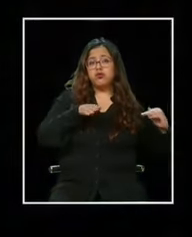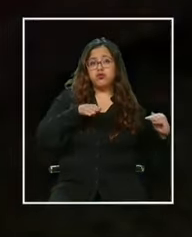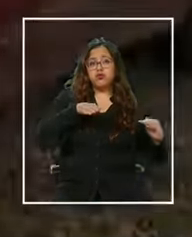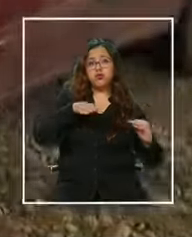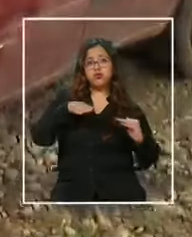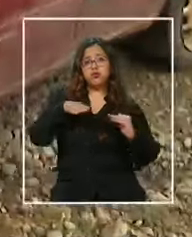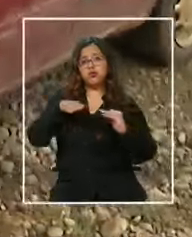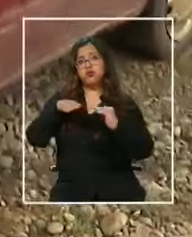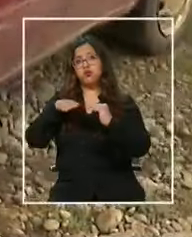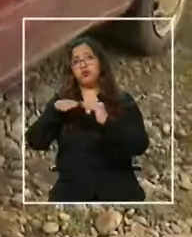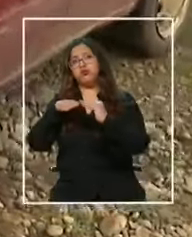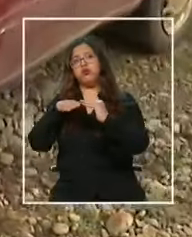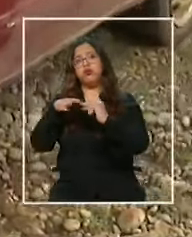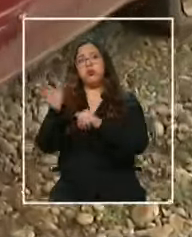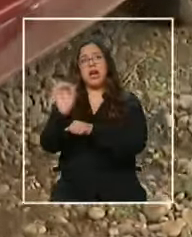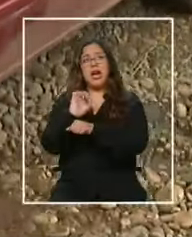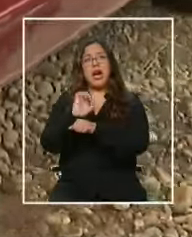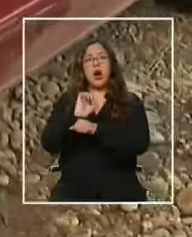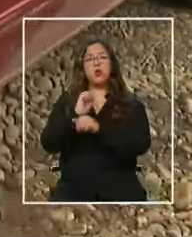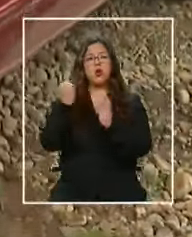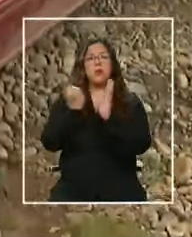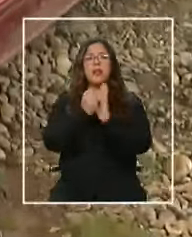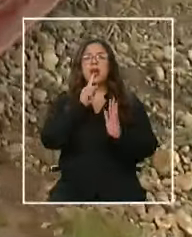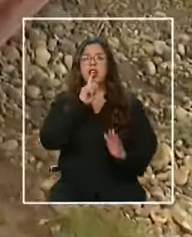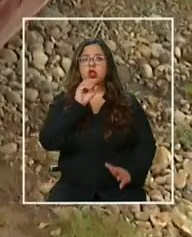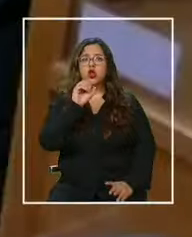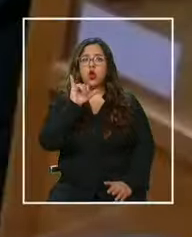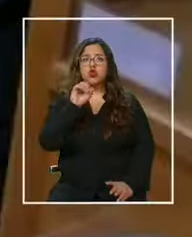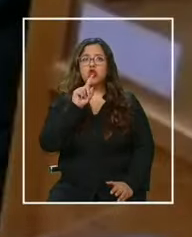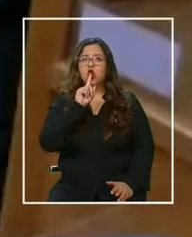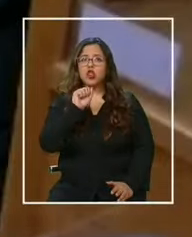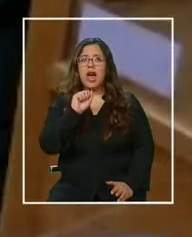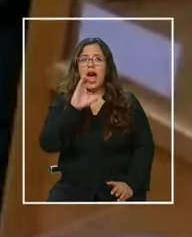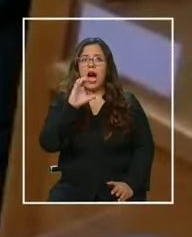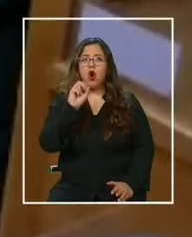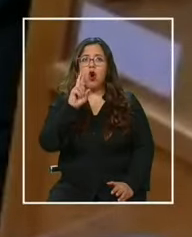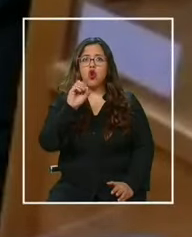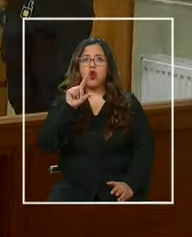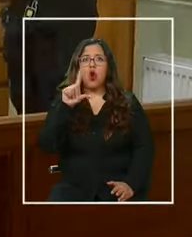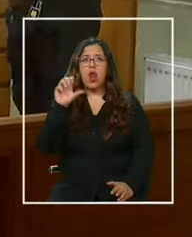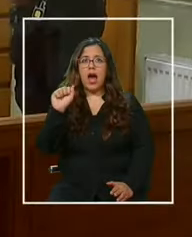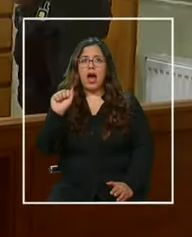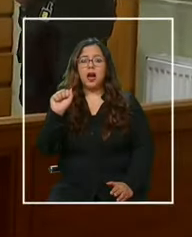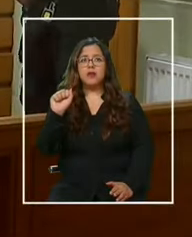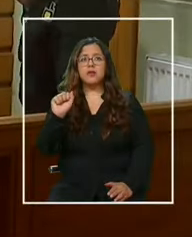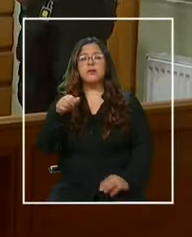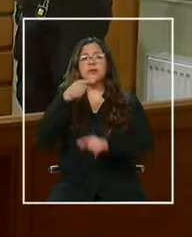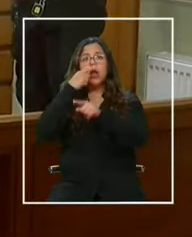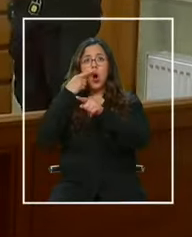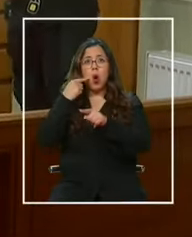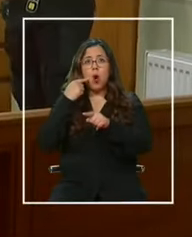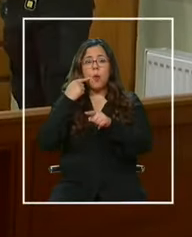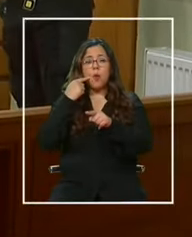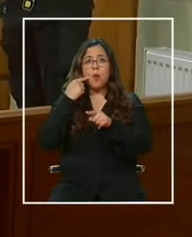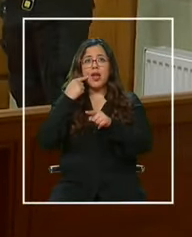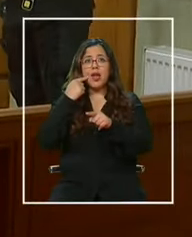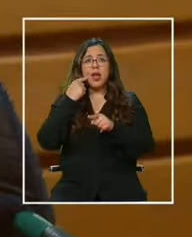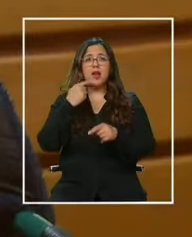calzada, colisionando automóvil Toyota Corolla, que se desplazaba correctamente por la referida ruta. El hombre de